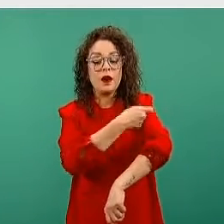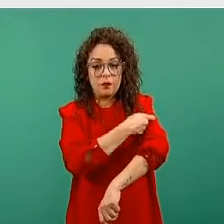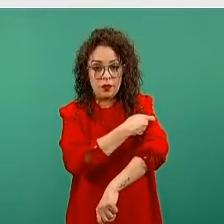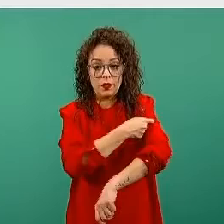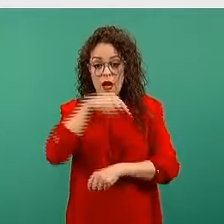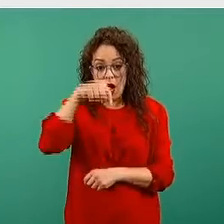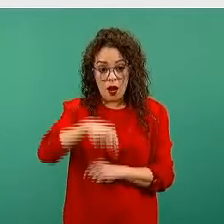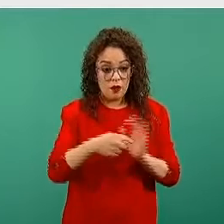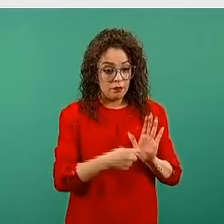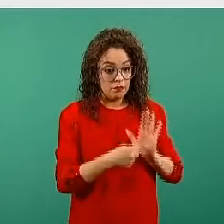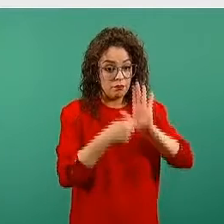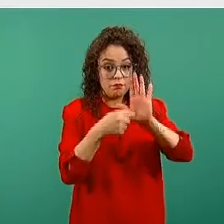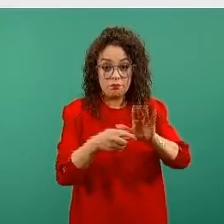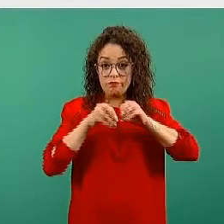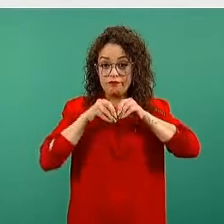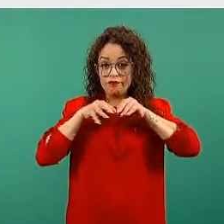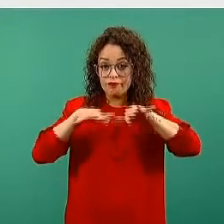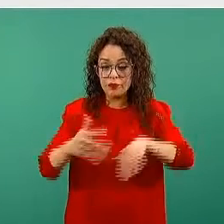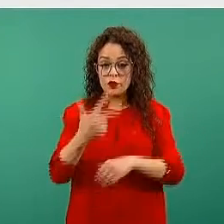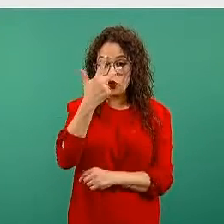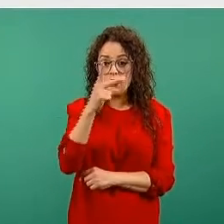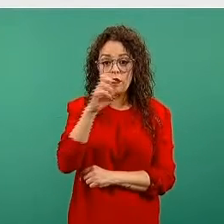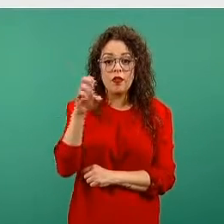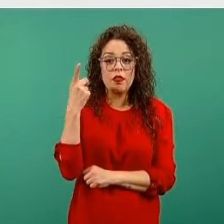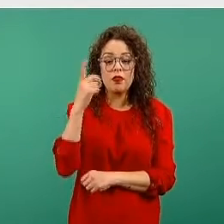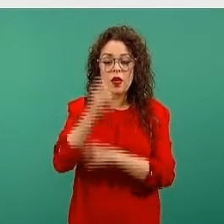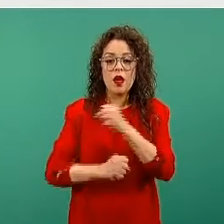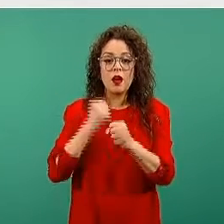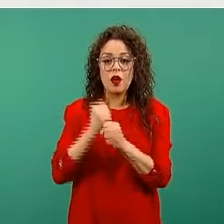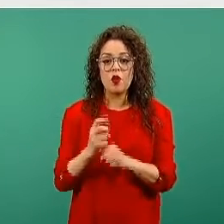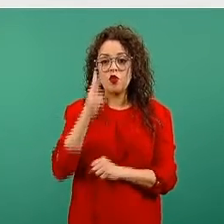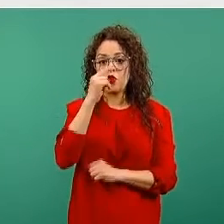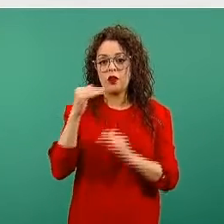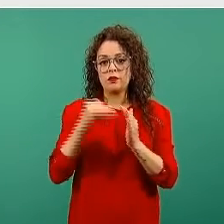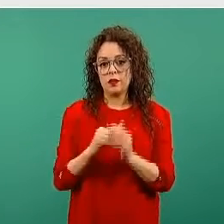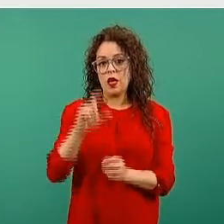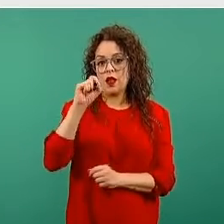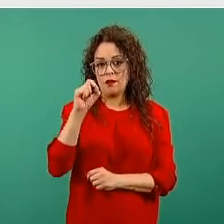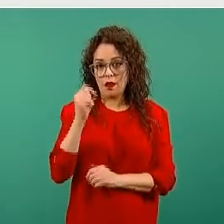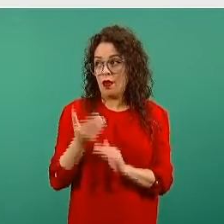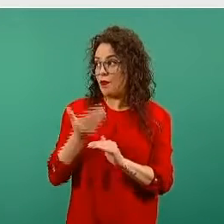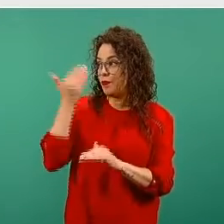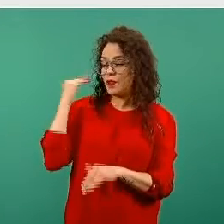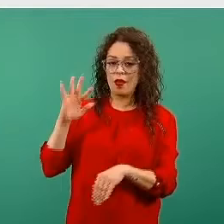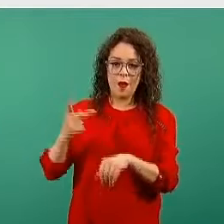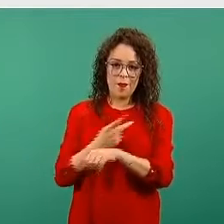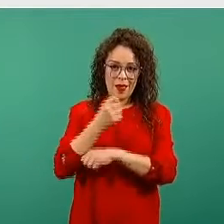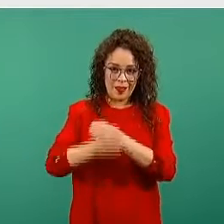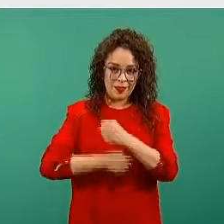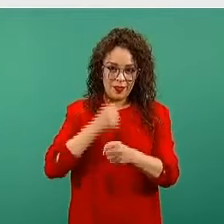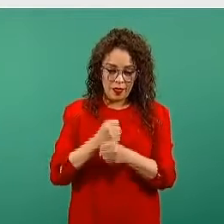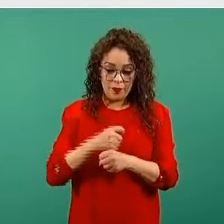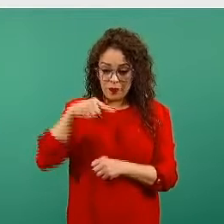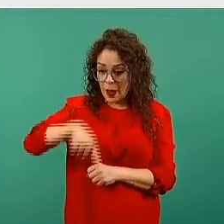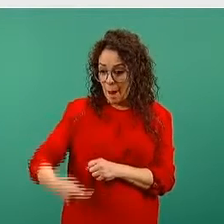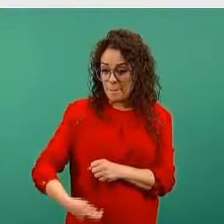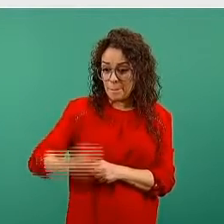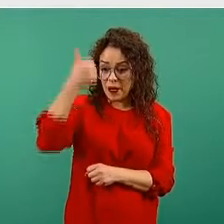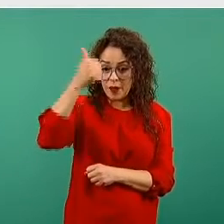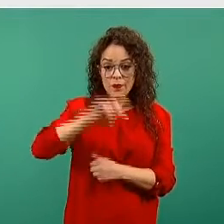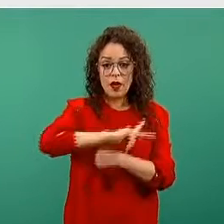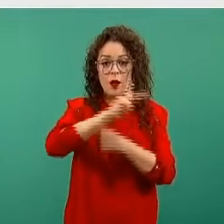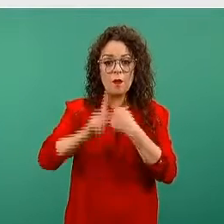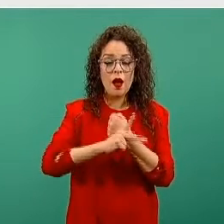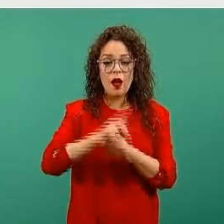el 8 de diciembre de 2020, el año pasado, y fuimos el primer país de América Latina que inició la